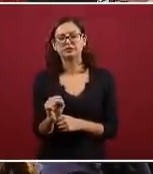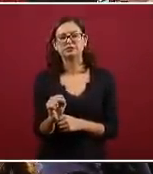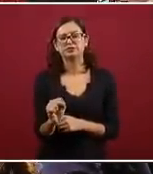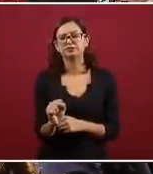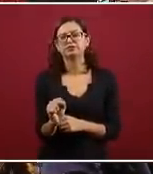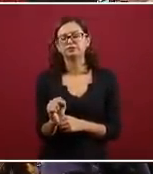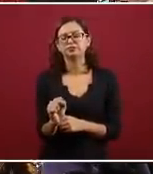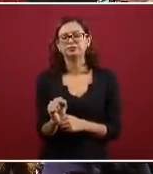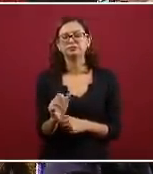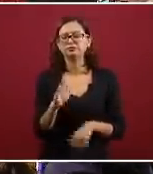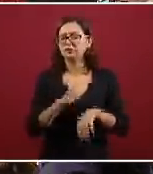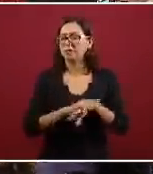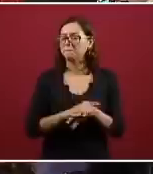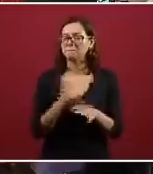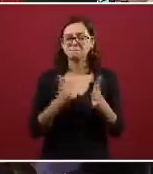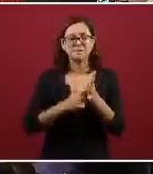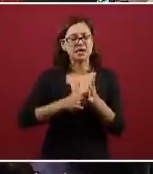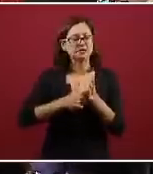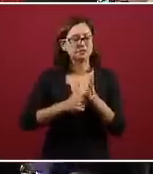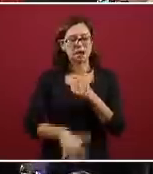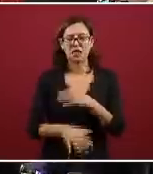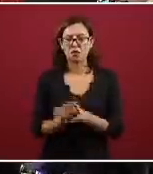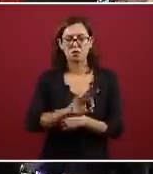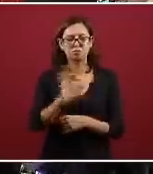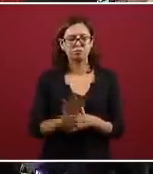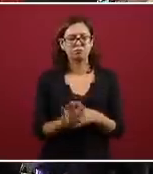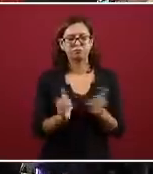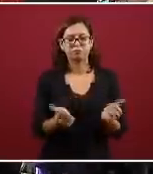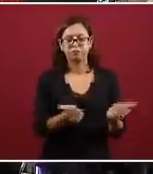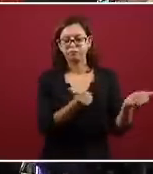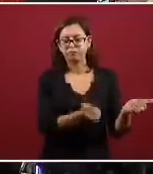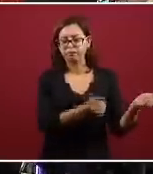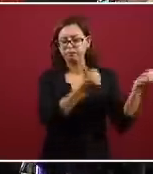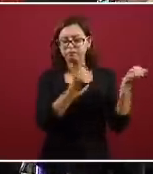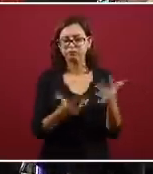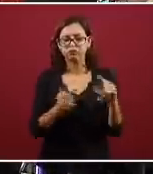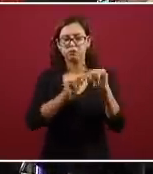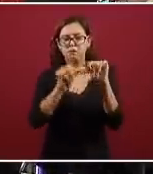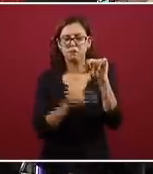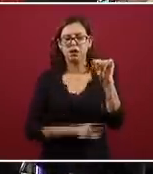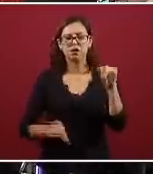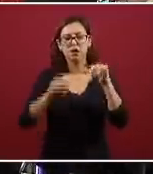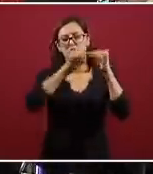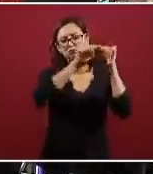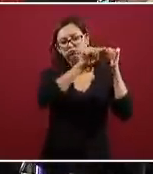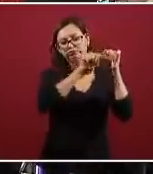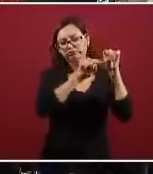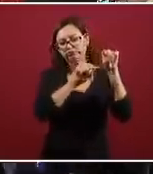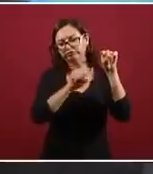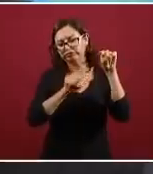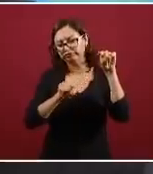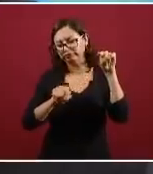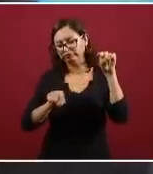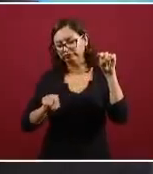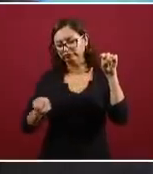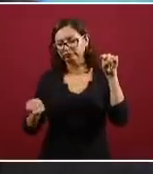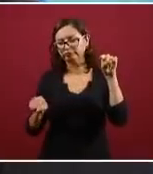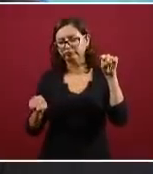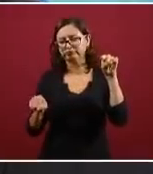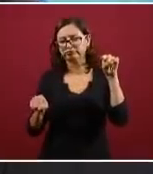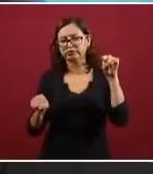al precio más barato del mundo, y lo traen por todo el centro del país, hasta dividirse en